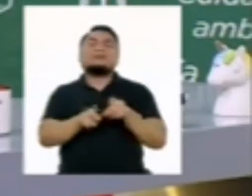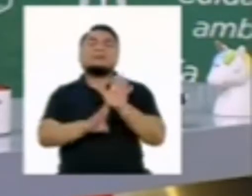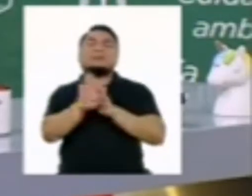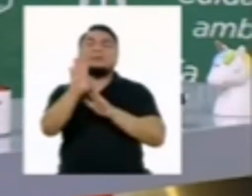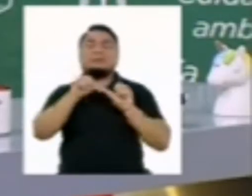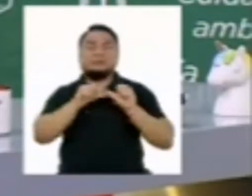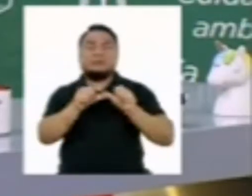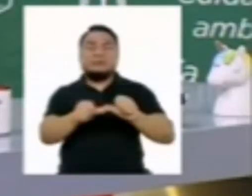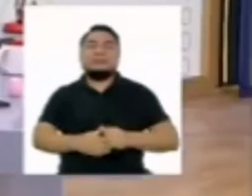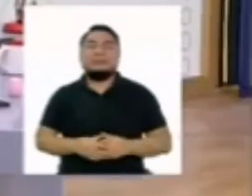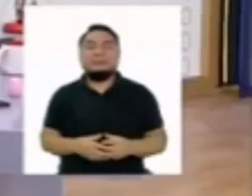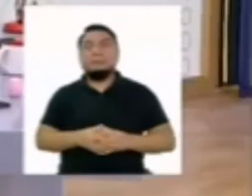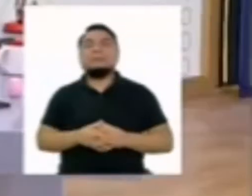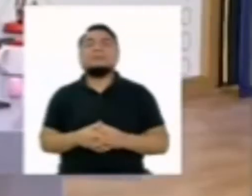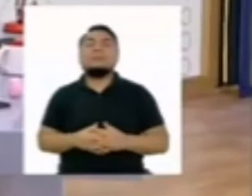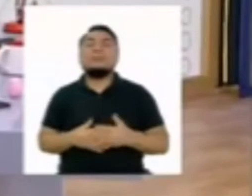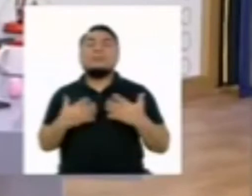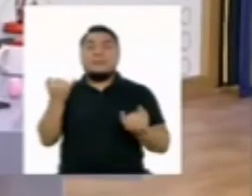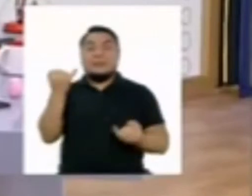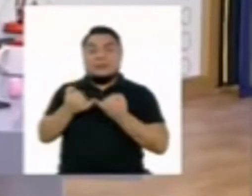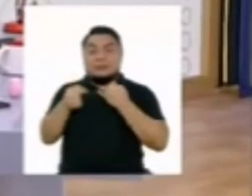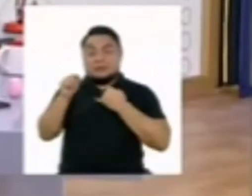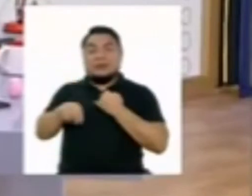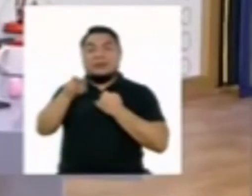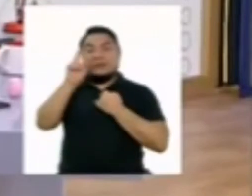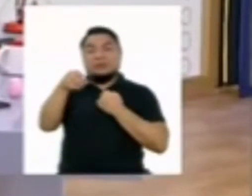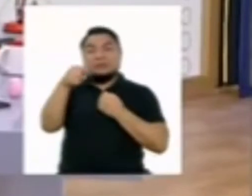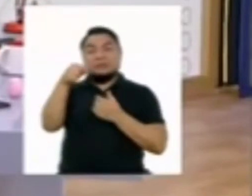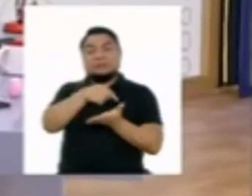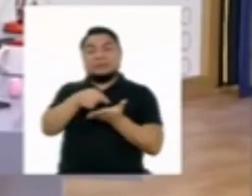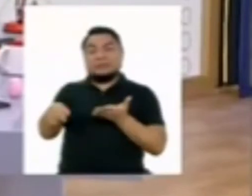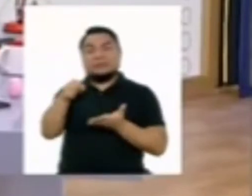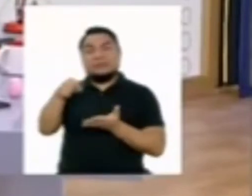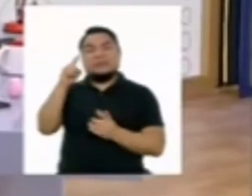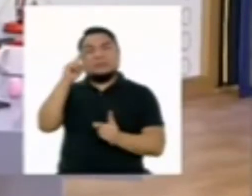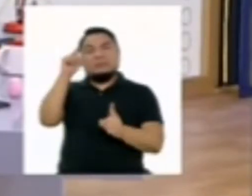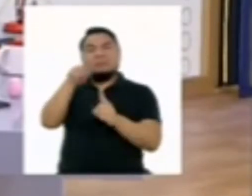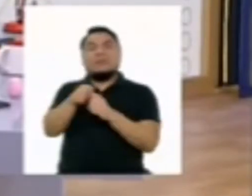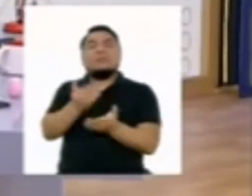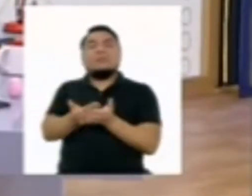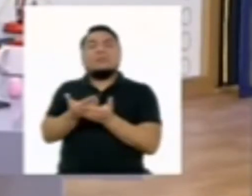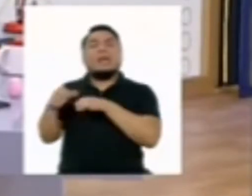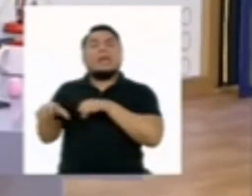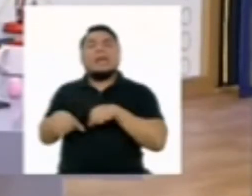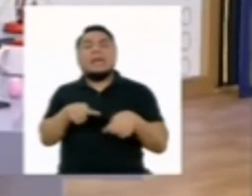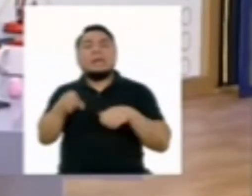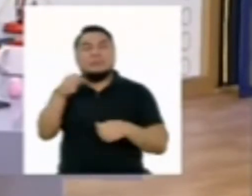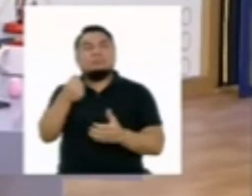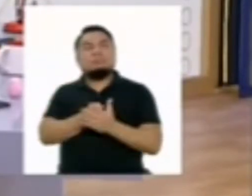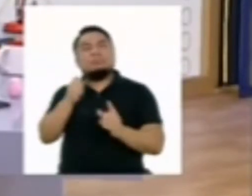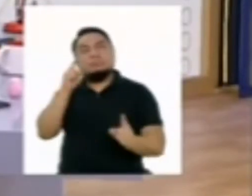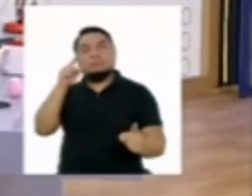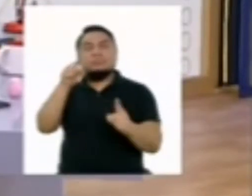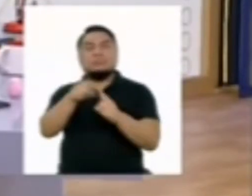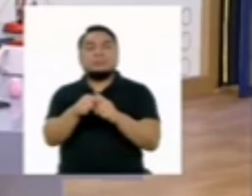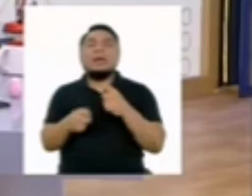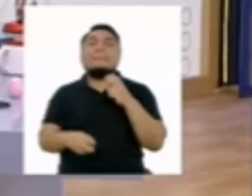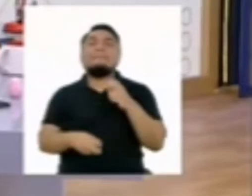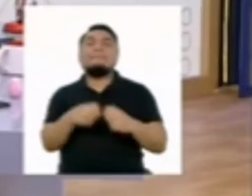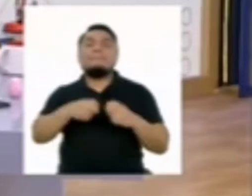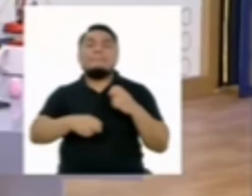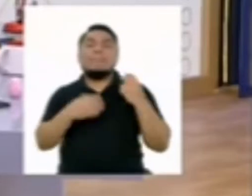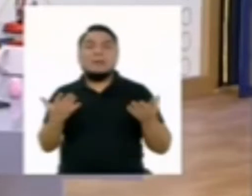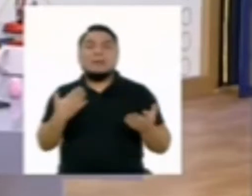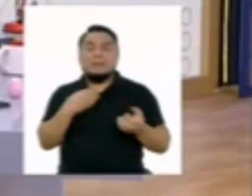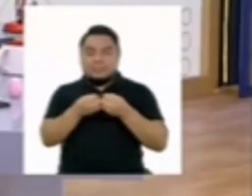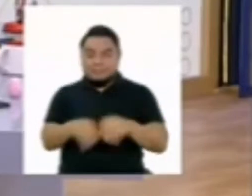desarrollo sostenible. Al término de estas 2 semanas, tu reto será proponer acciones para afrontar una situación problemática